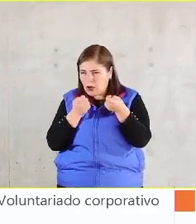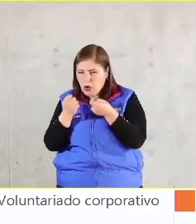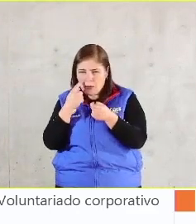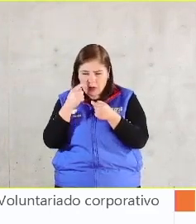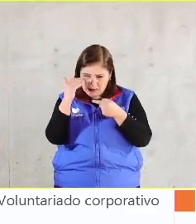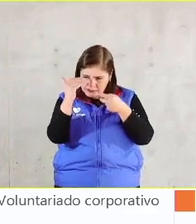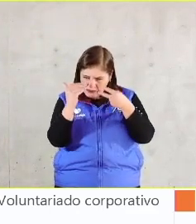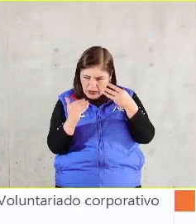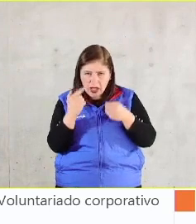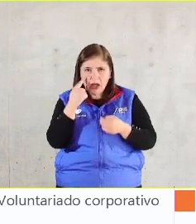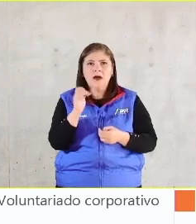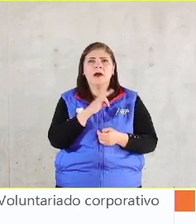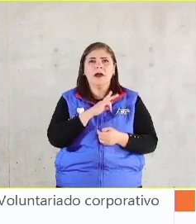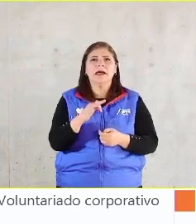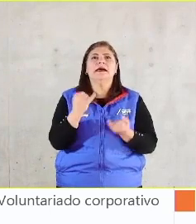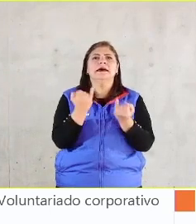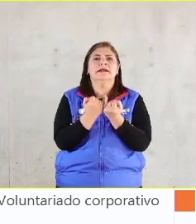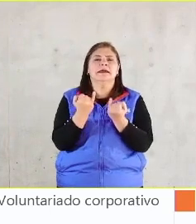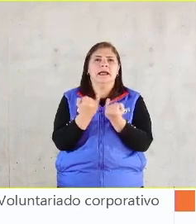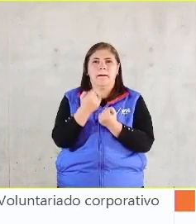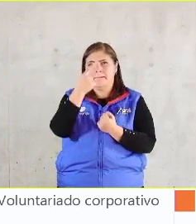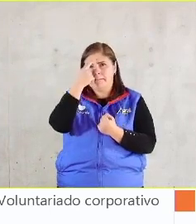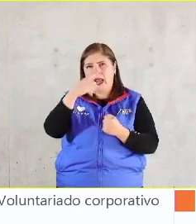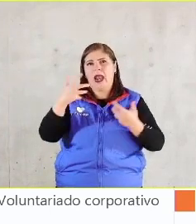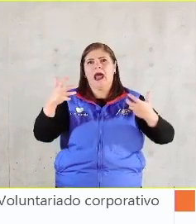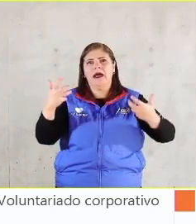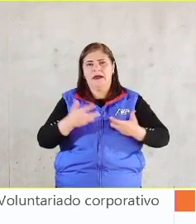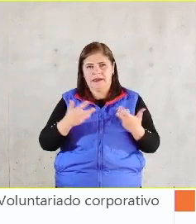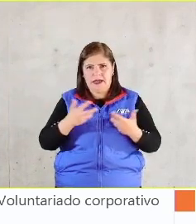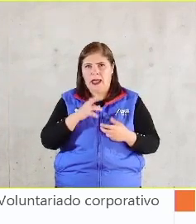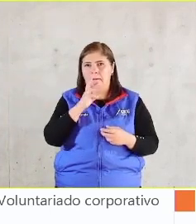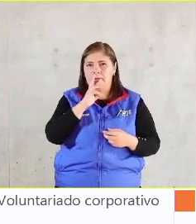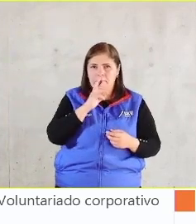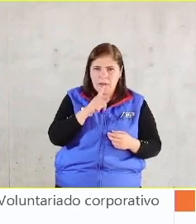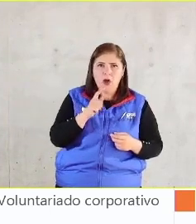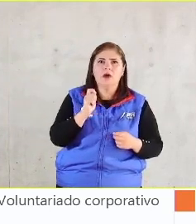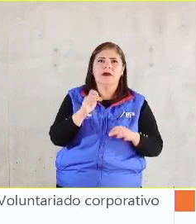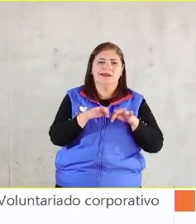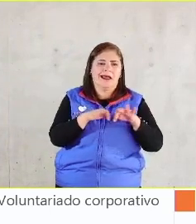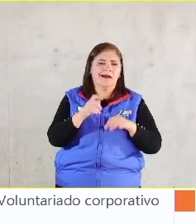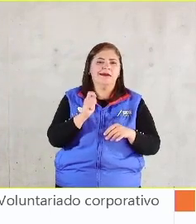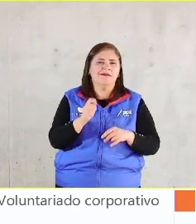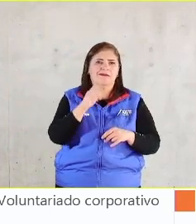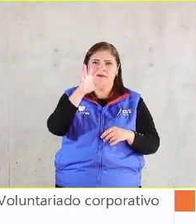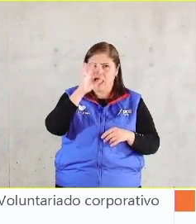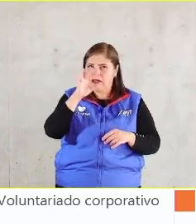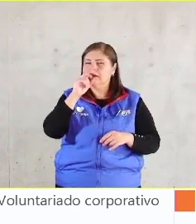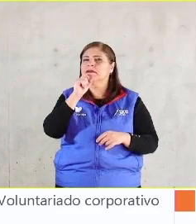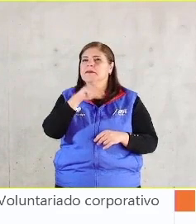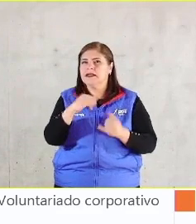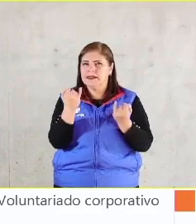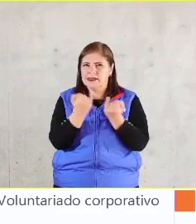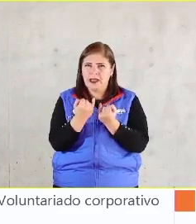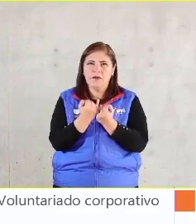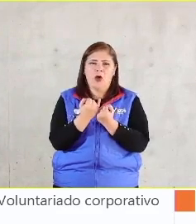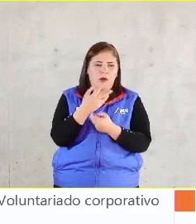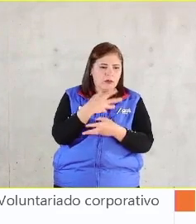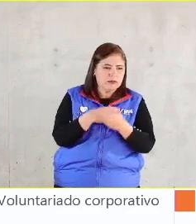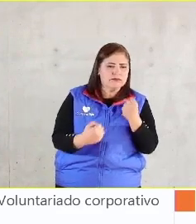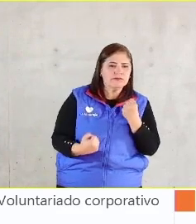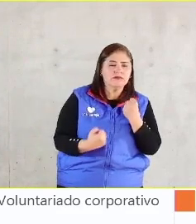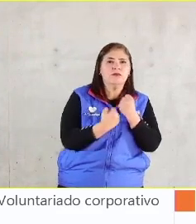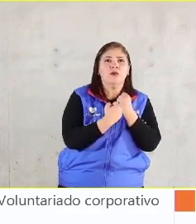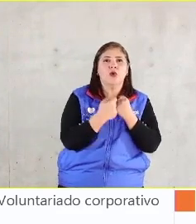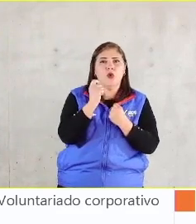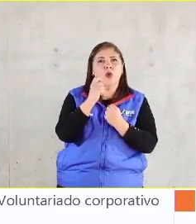medición de impacto y la materialidad que nos lleva a crear las mejores prácticas también falla mucho. Y las soluciones sostenibles, es decir, no crear